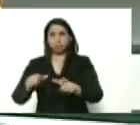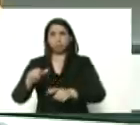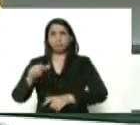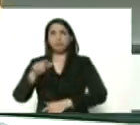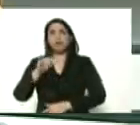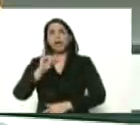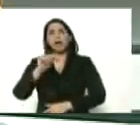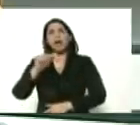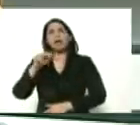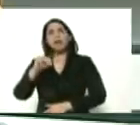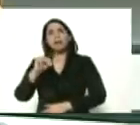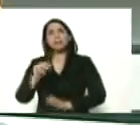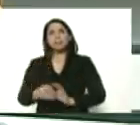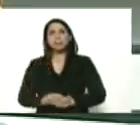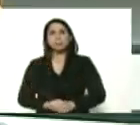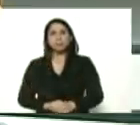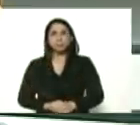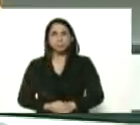Sack,